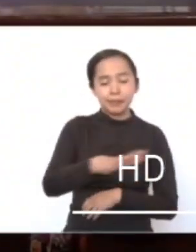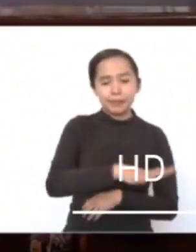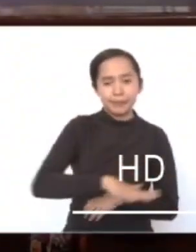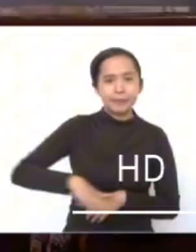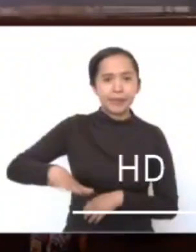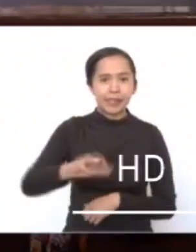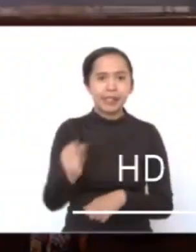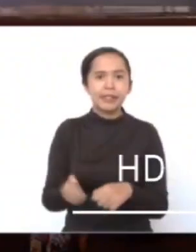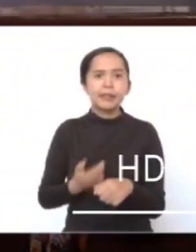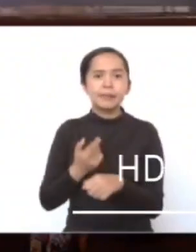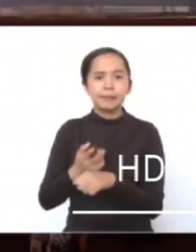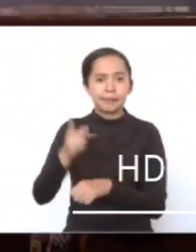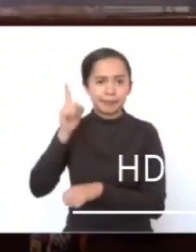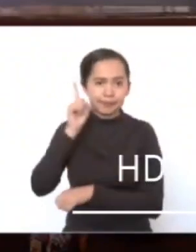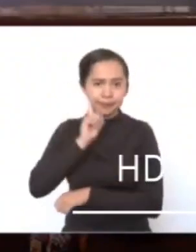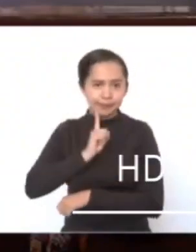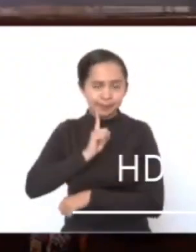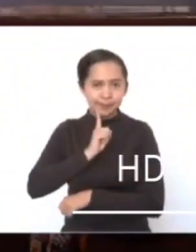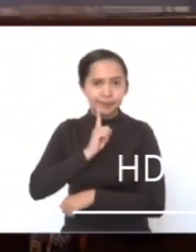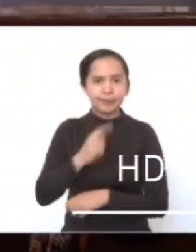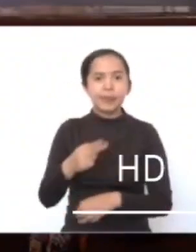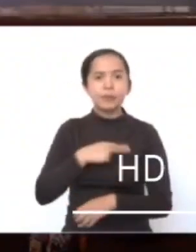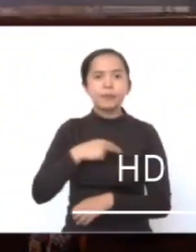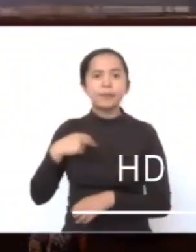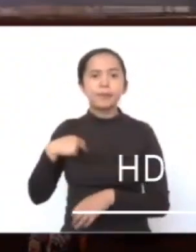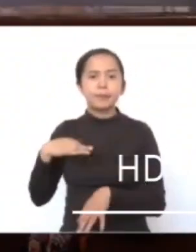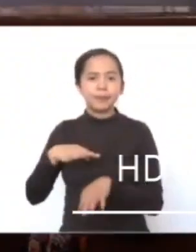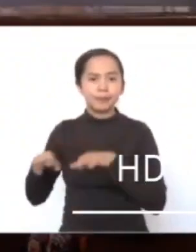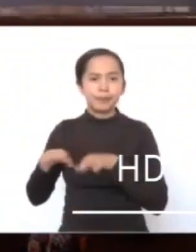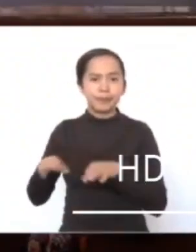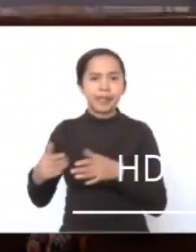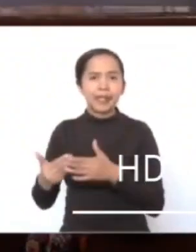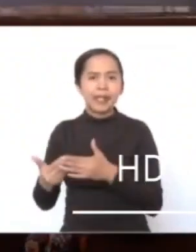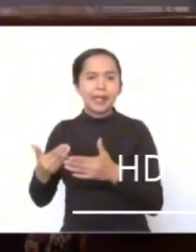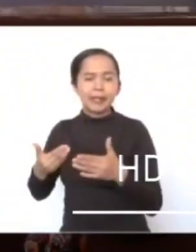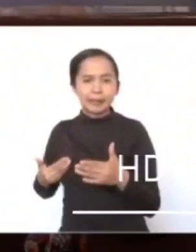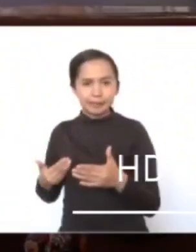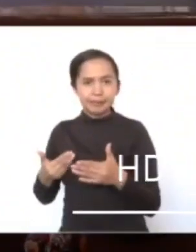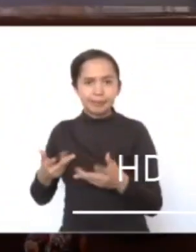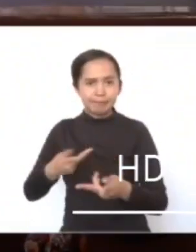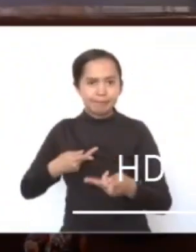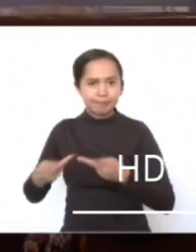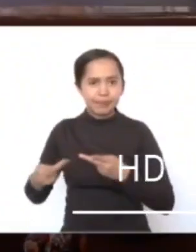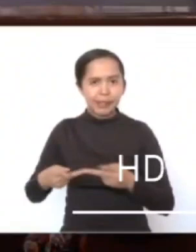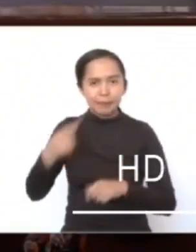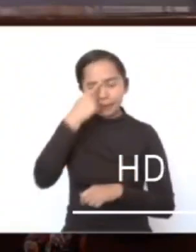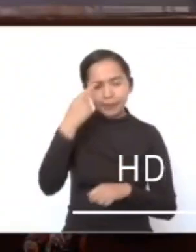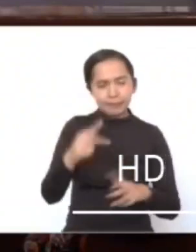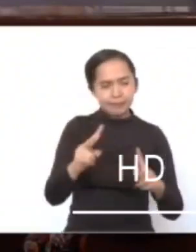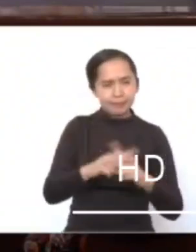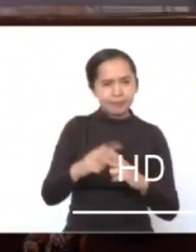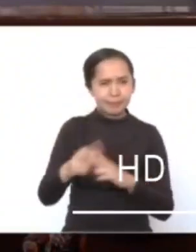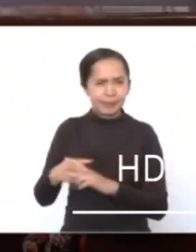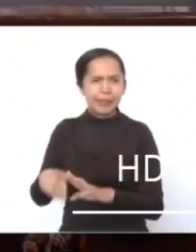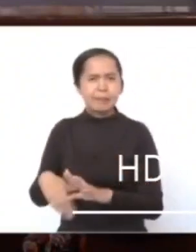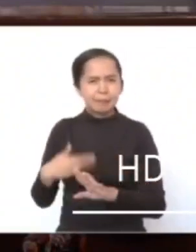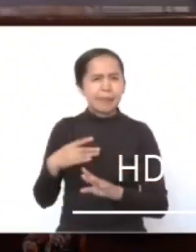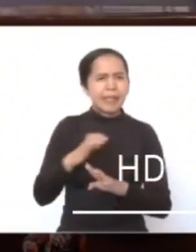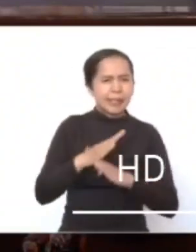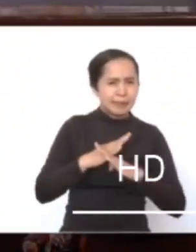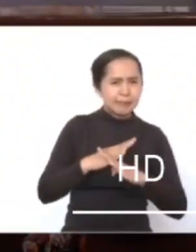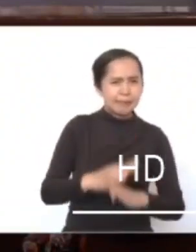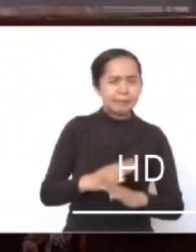la Secretaría de las Mujeres, trabajamos en la prevención de las violencias, en la promoción de los derechos de las